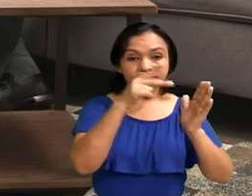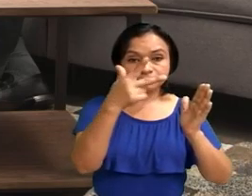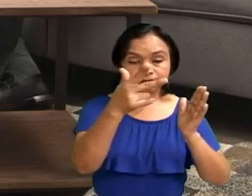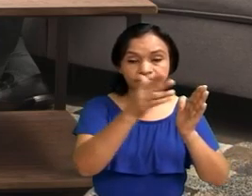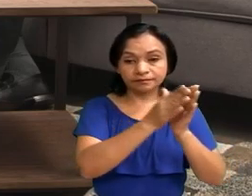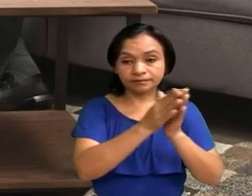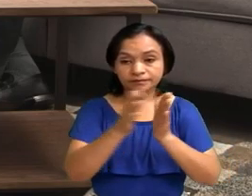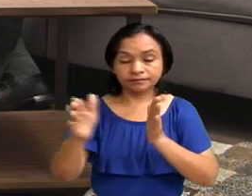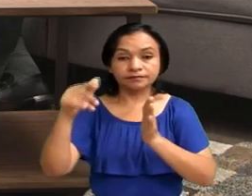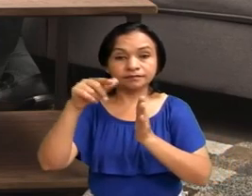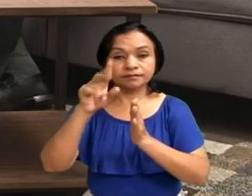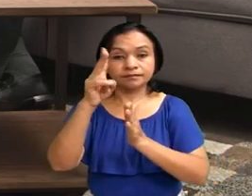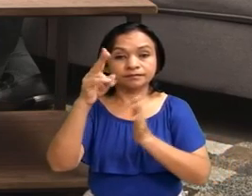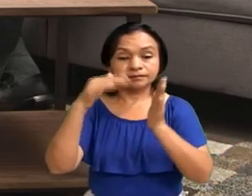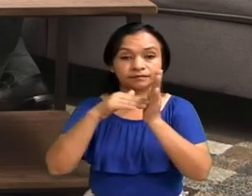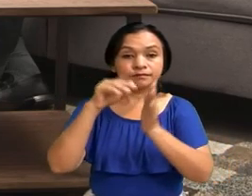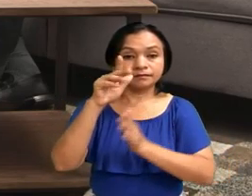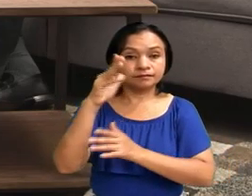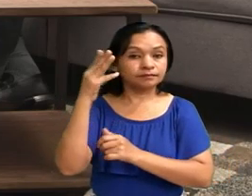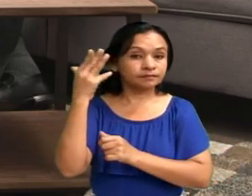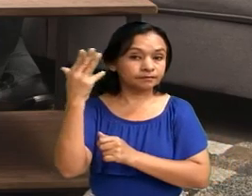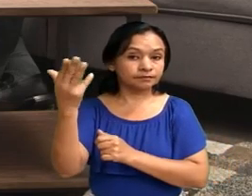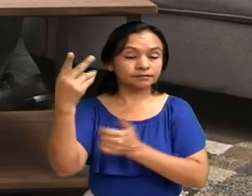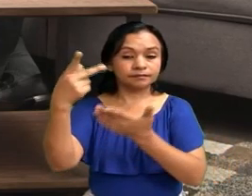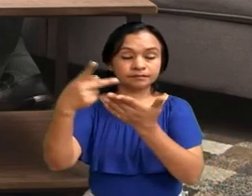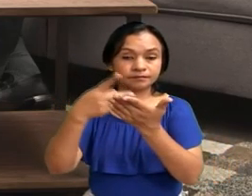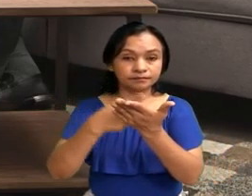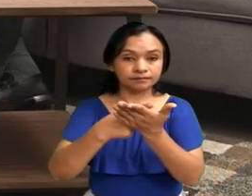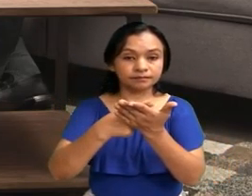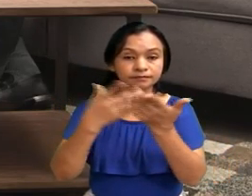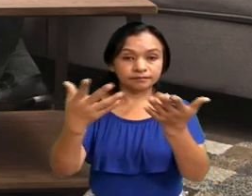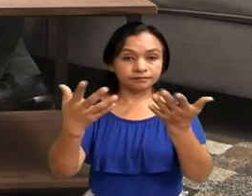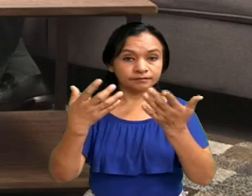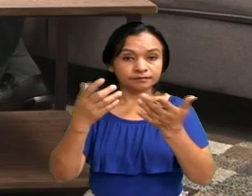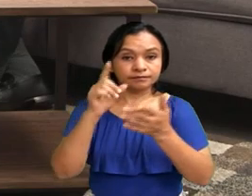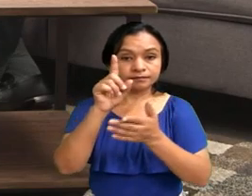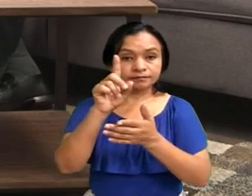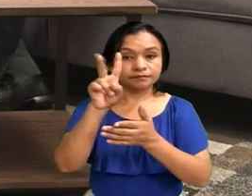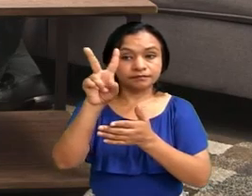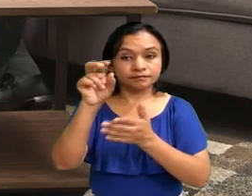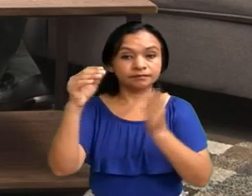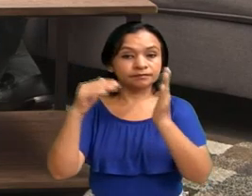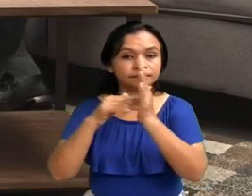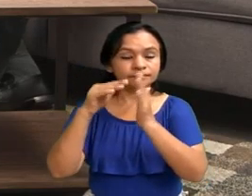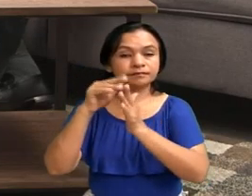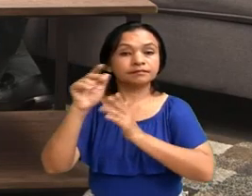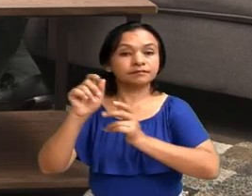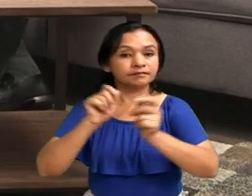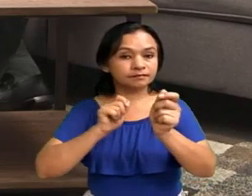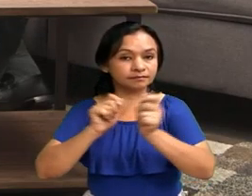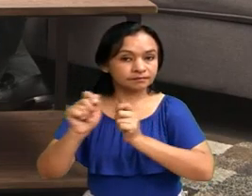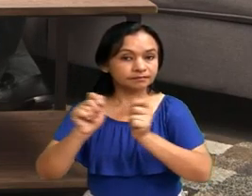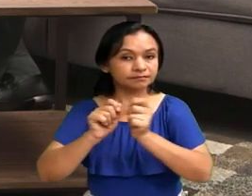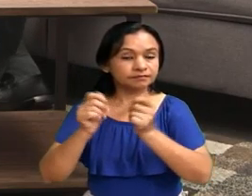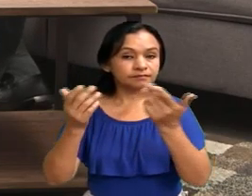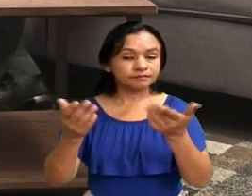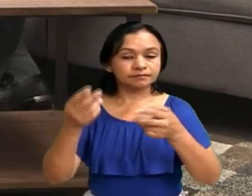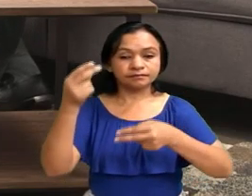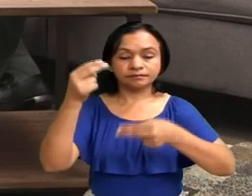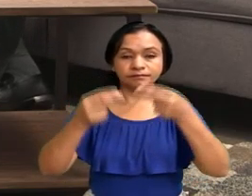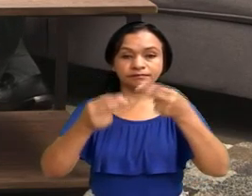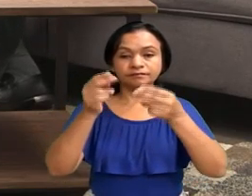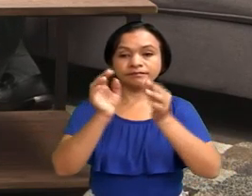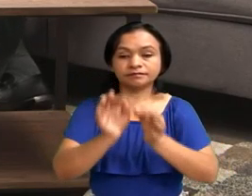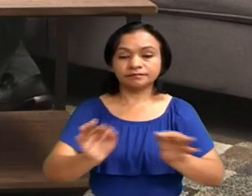el 2019, okay, lo proyectado está en 120 millones de dólares, ¿verdad? Y es un número también